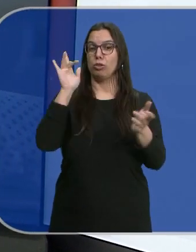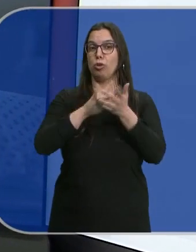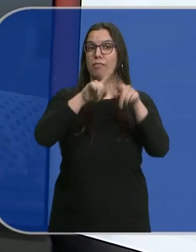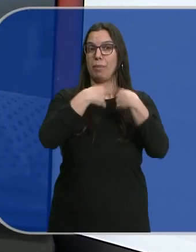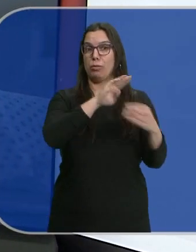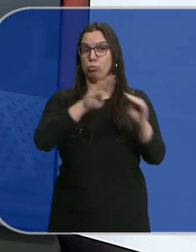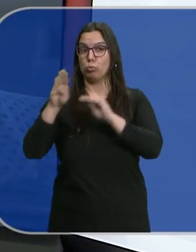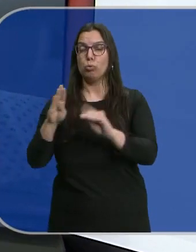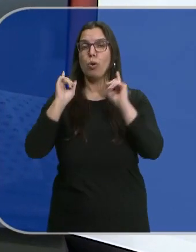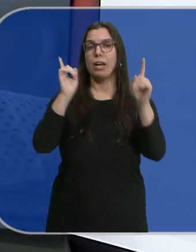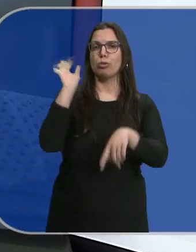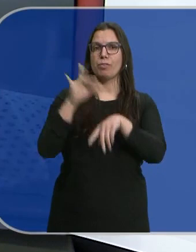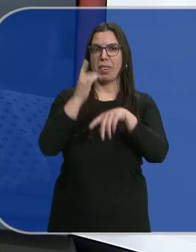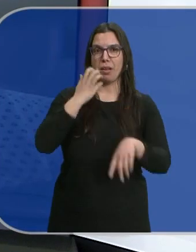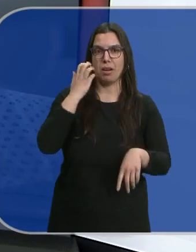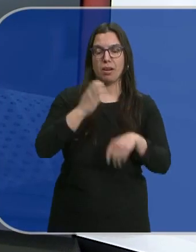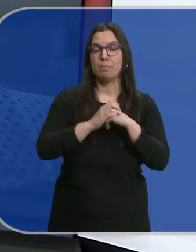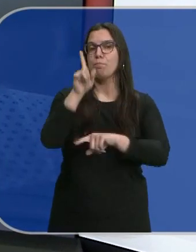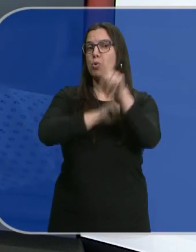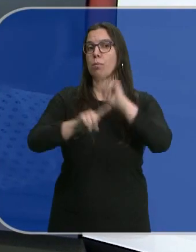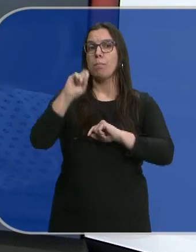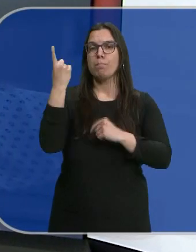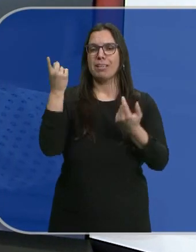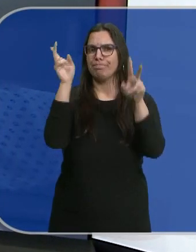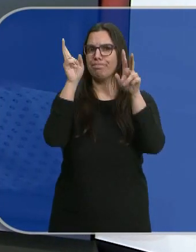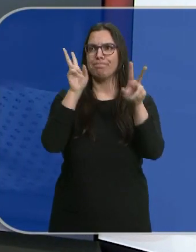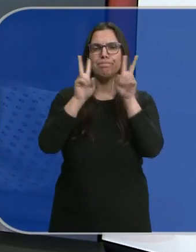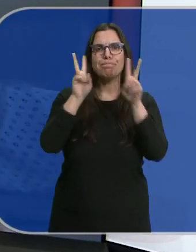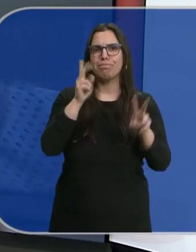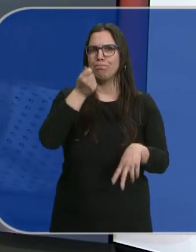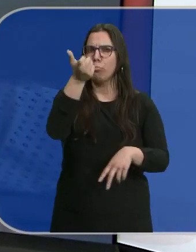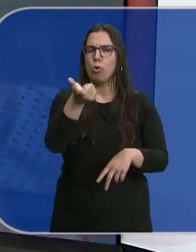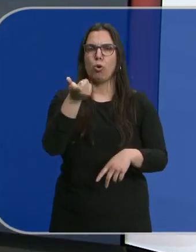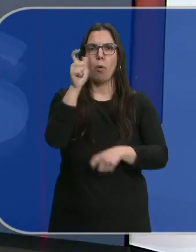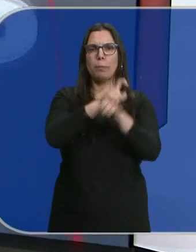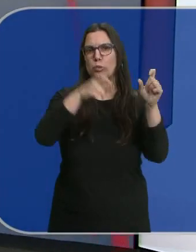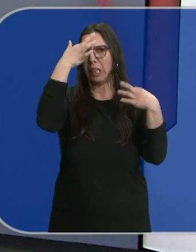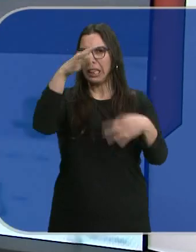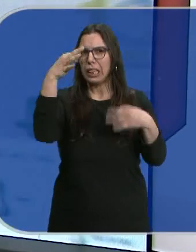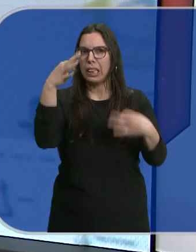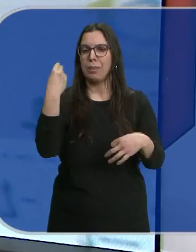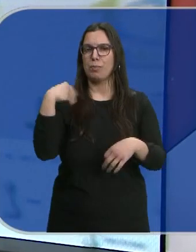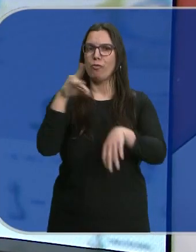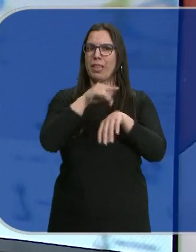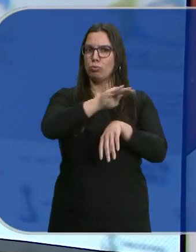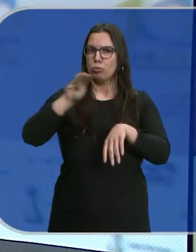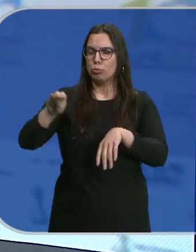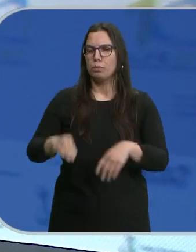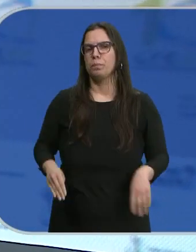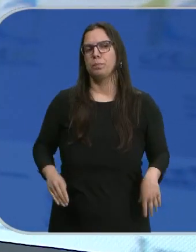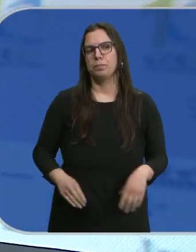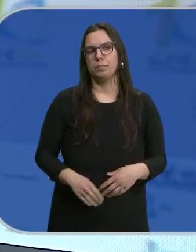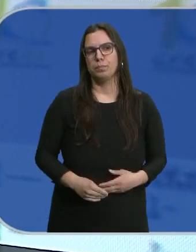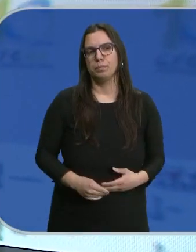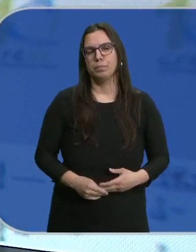tienen que vivir con casos de enfermedades raras. Su mayor problema es la escasa visibilidad que se le da a estas patologías. Leticia Gutiérrez.